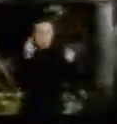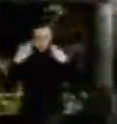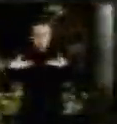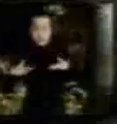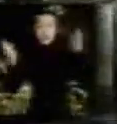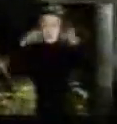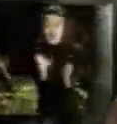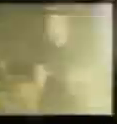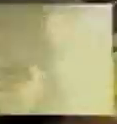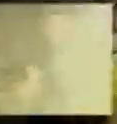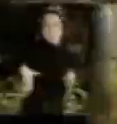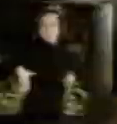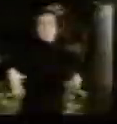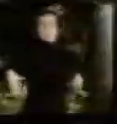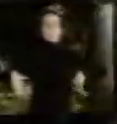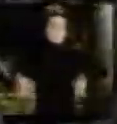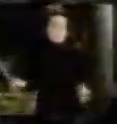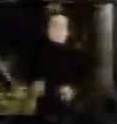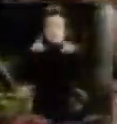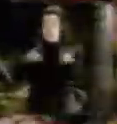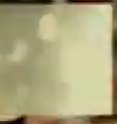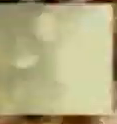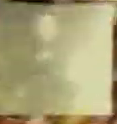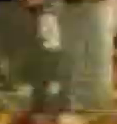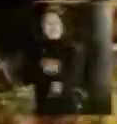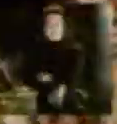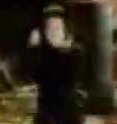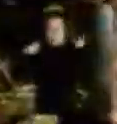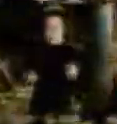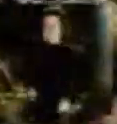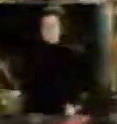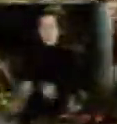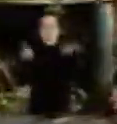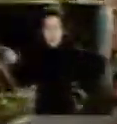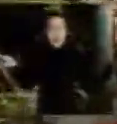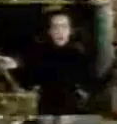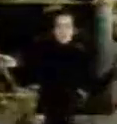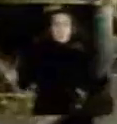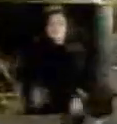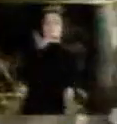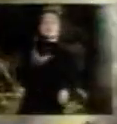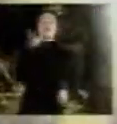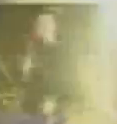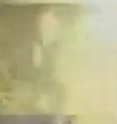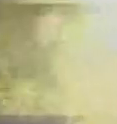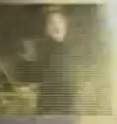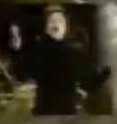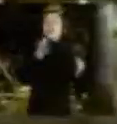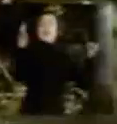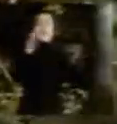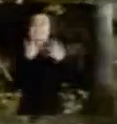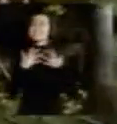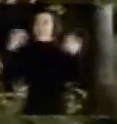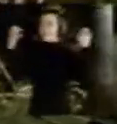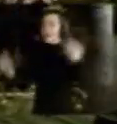disfraz, carajo, mi llanta servirá. Eso es lo de menos, lo más importante es que este parque me